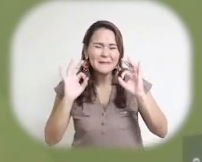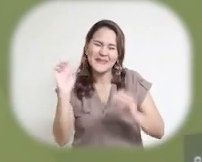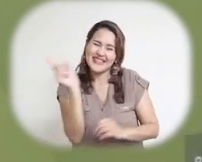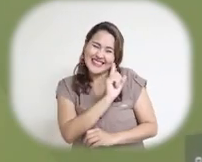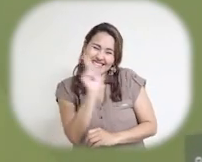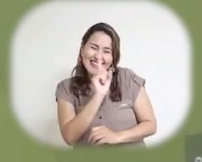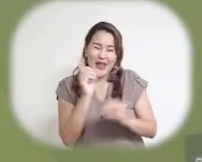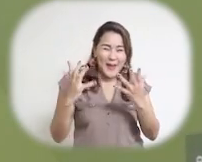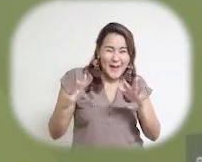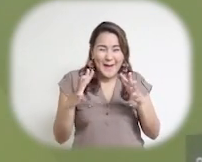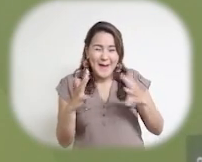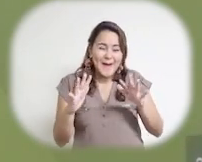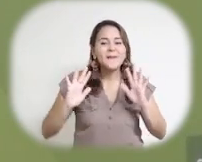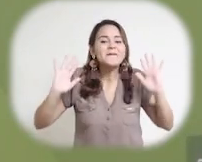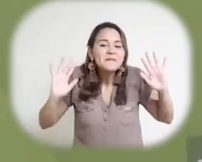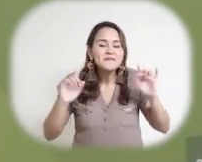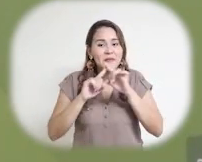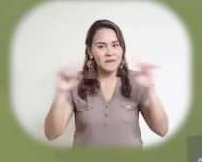con el grupo de Ohio,